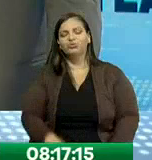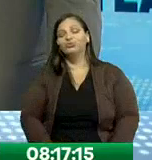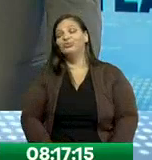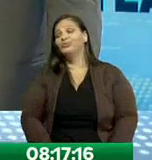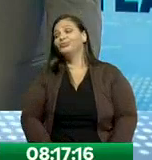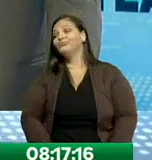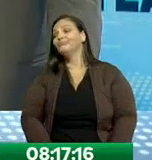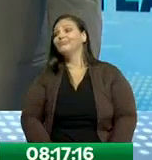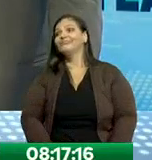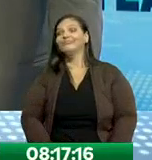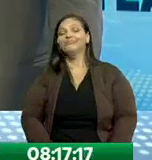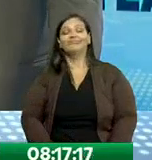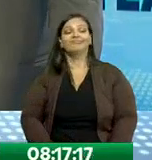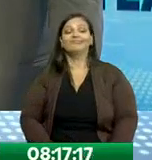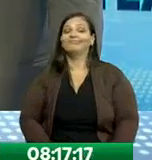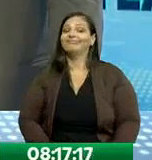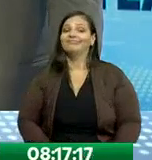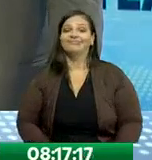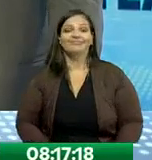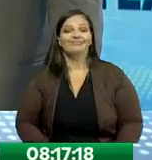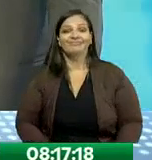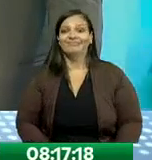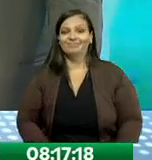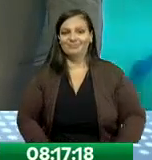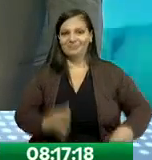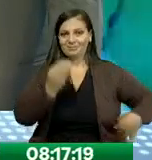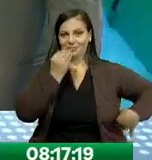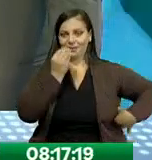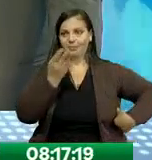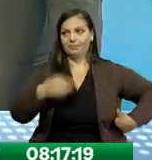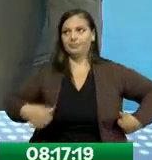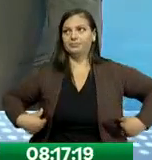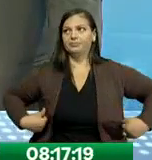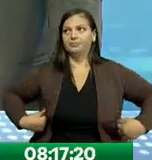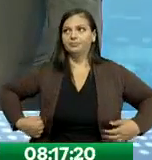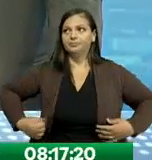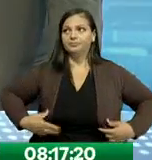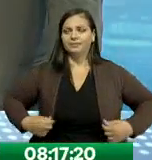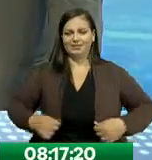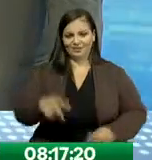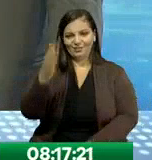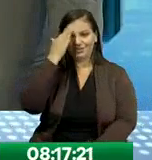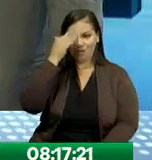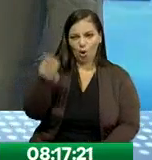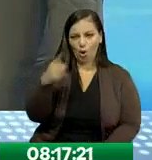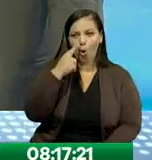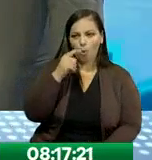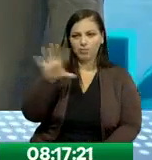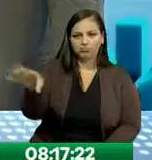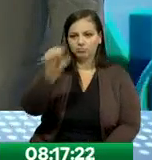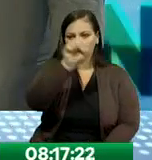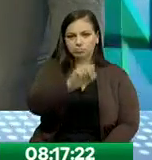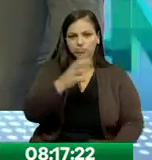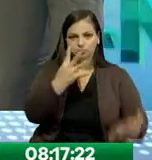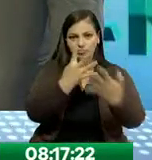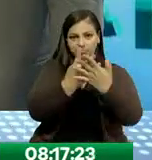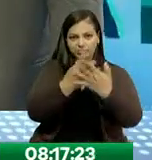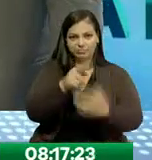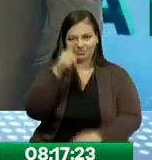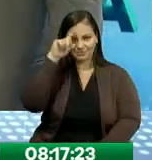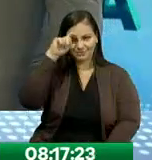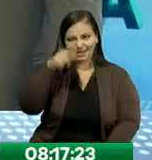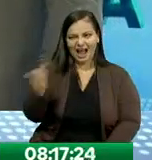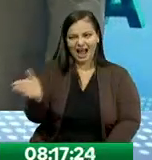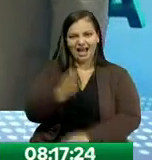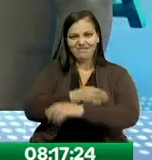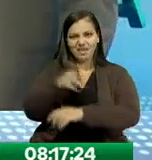Ahí hubo un señor que estuvo preso por cosas irregulares. ¿Ya? Y sigue ahí. Después hablamos. Ahora